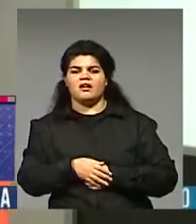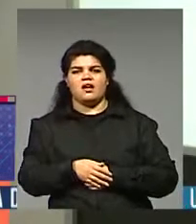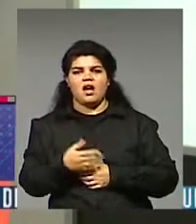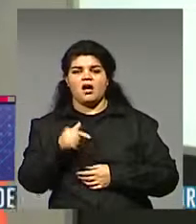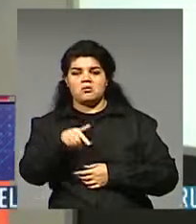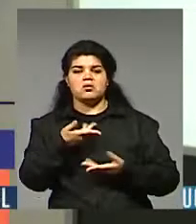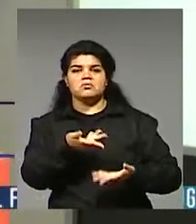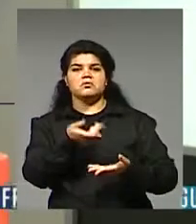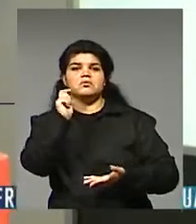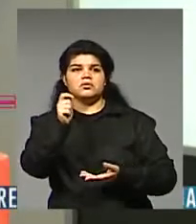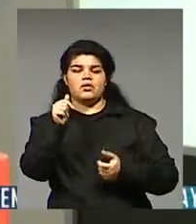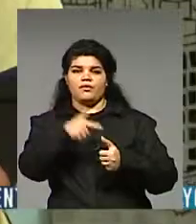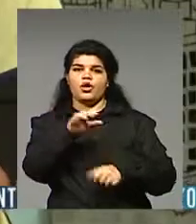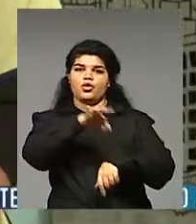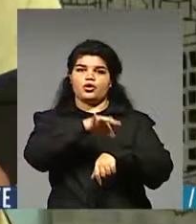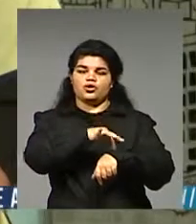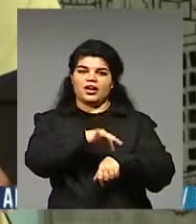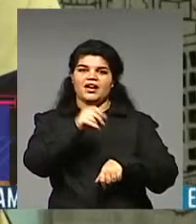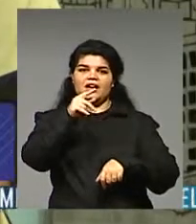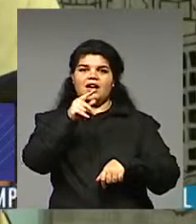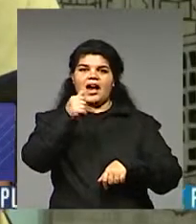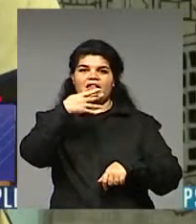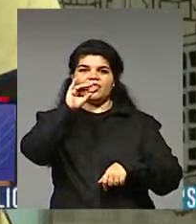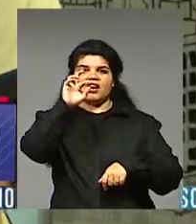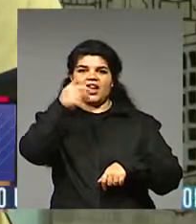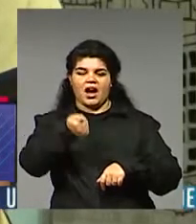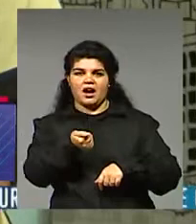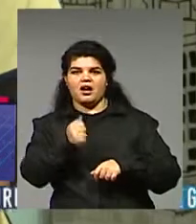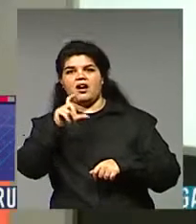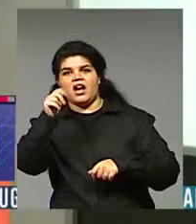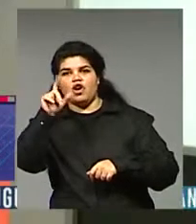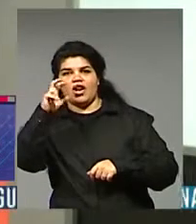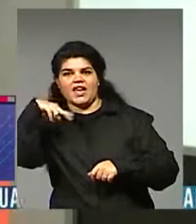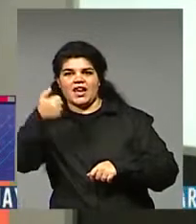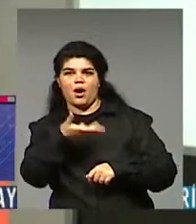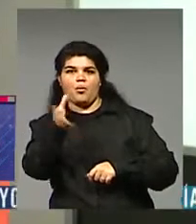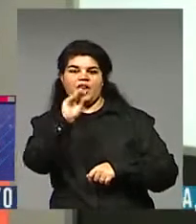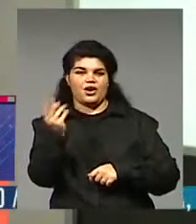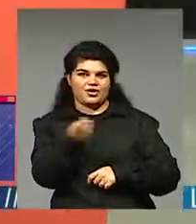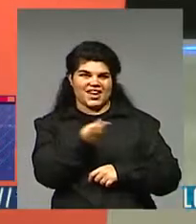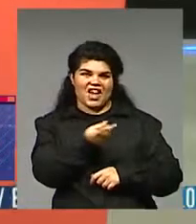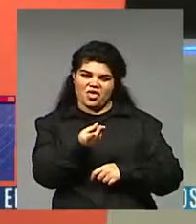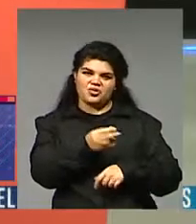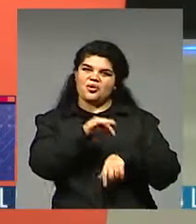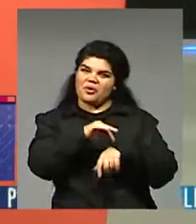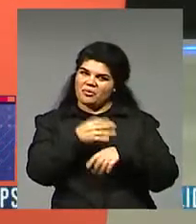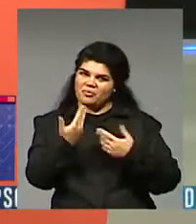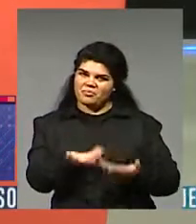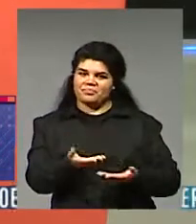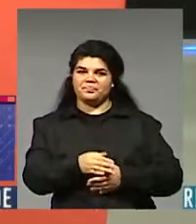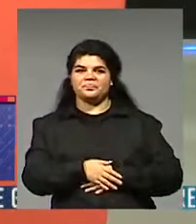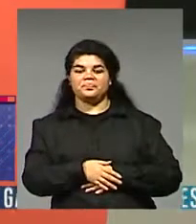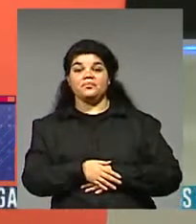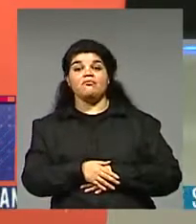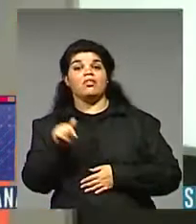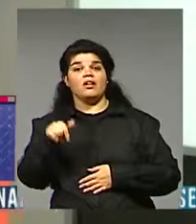beneficio. Tenemos a la doctora Andrea Quiroz y a la doctora Carolina Tabernaro aquí en el estudio. Buenas noches, buenas doctoras. Noches. Buenas noches. Bueno,